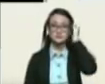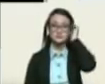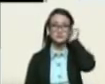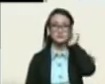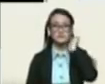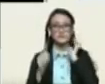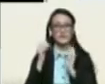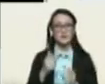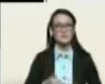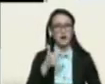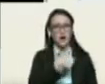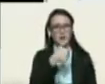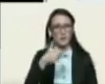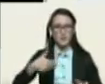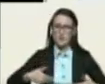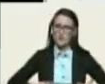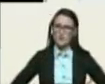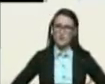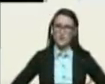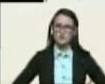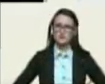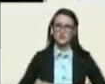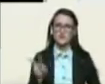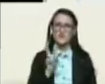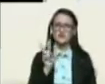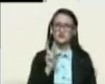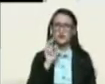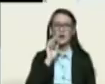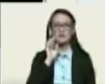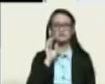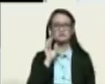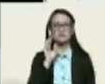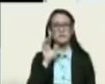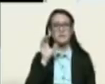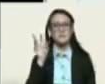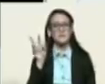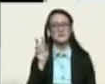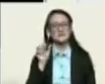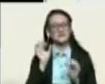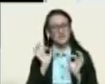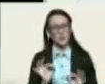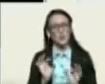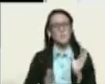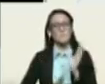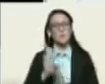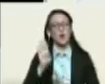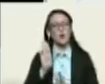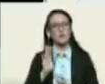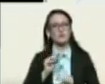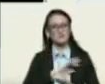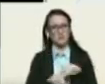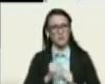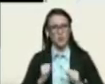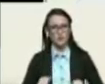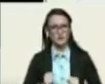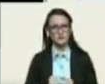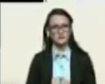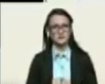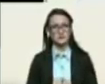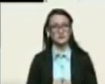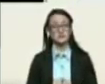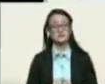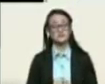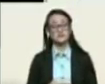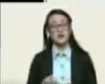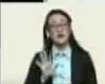todos y de todas, Venezuela está destinada a ser un país potencia. Esa es la invitación, a eso nos ha convocado